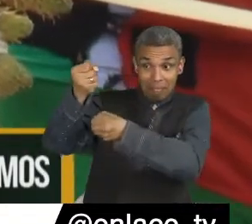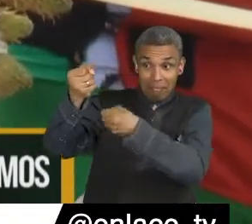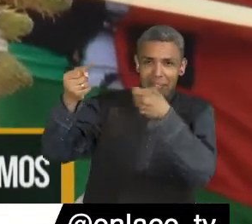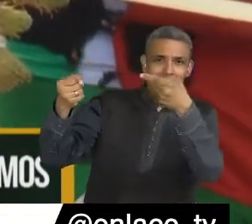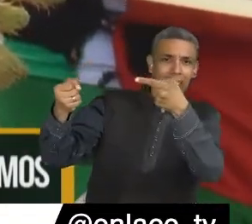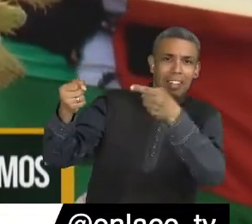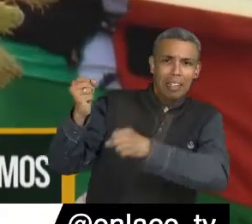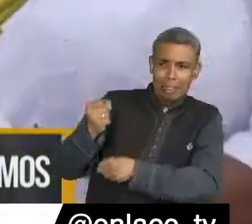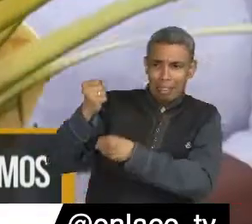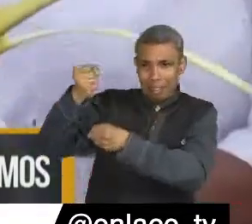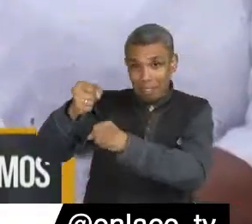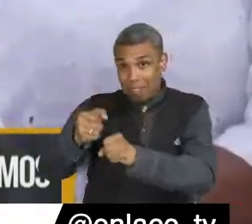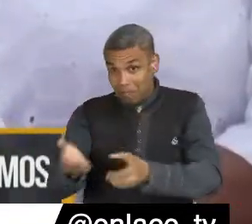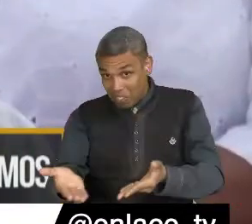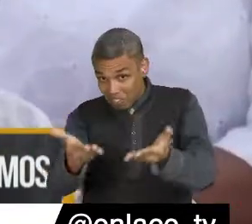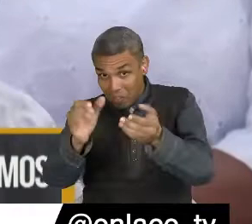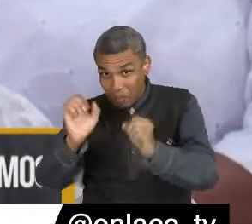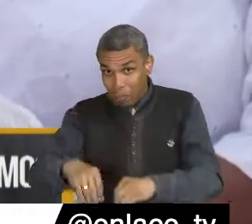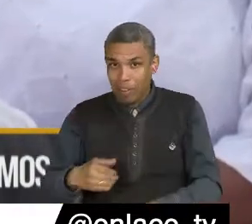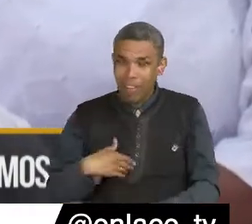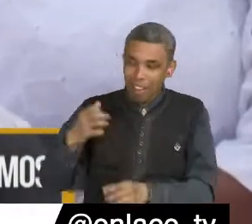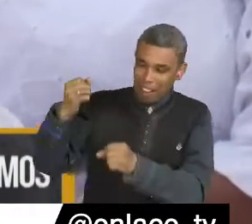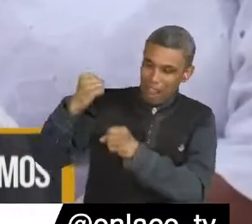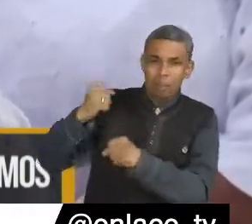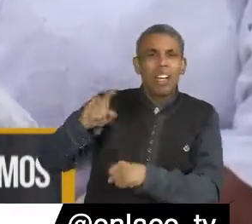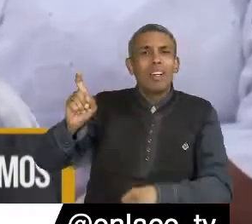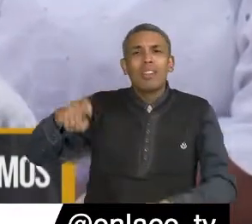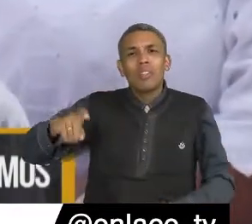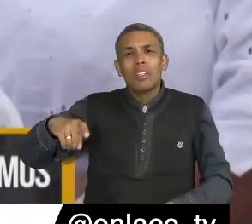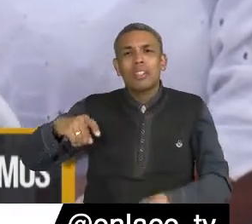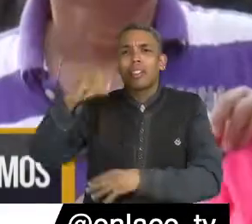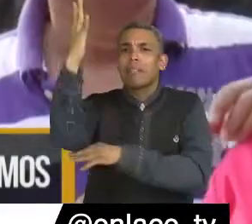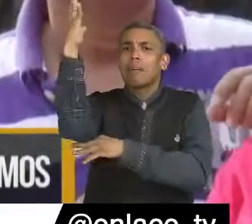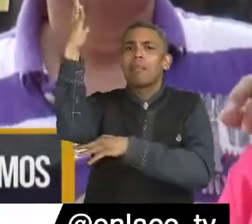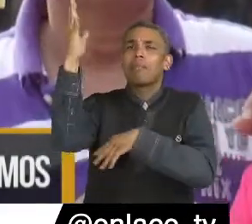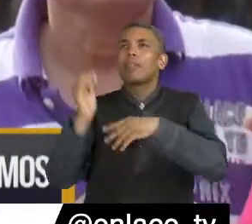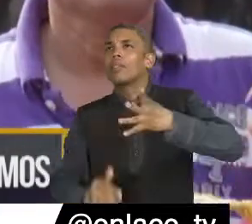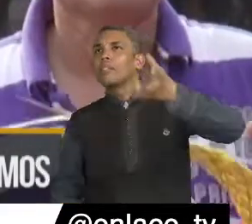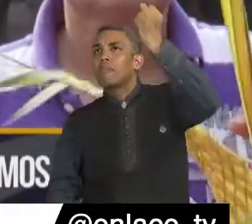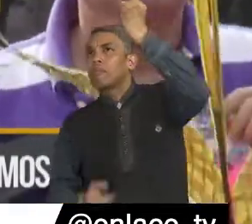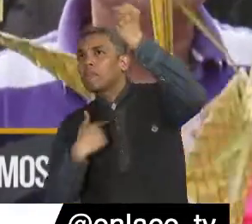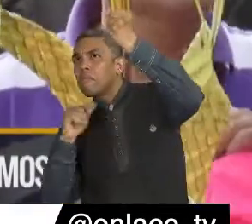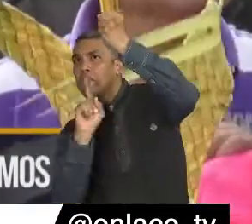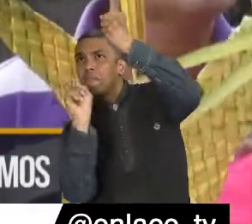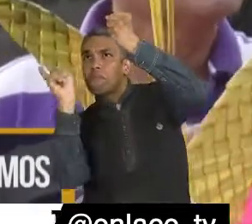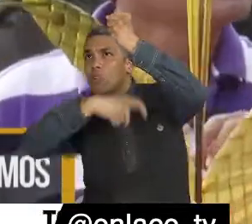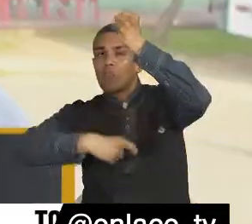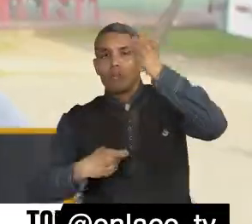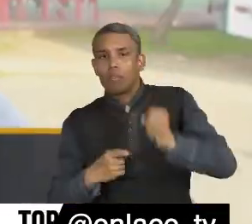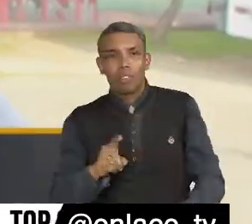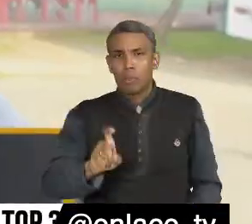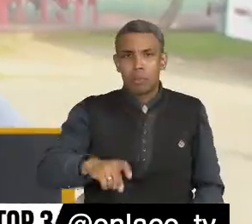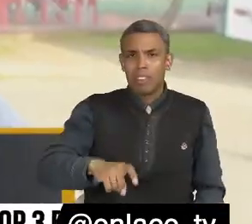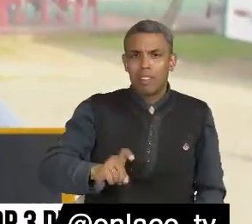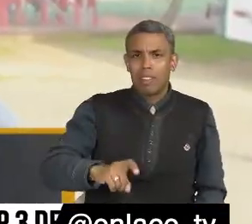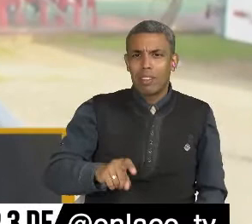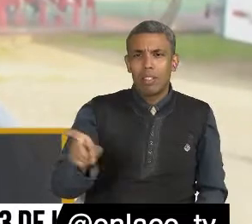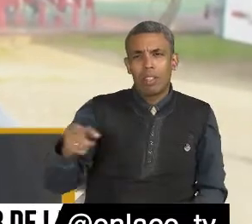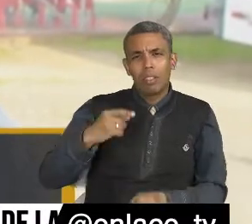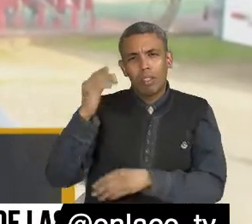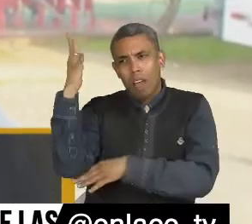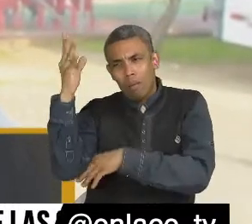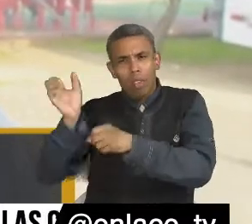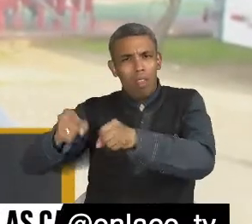podrá utilizar en procesión religiosa que se realizará en las iglesias católicas del municipio. Sí, claro, la idea es que al